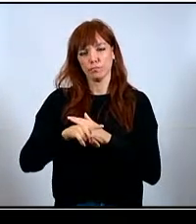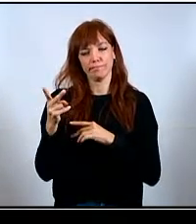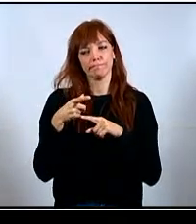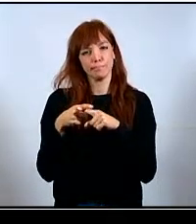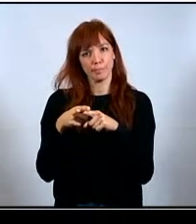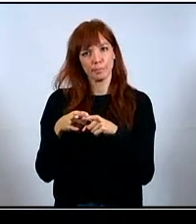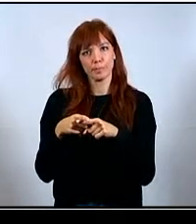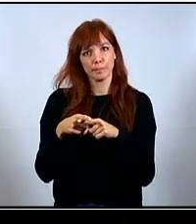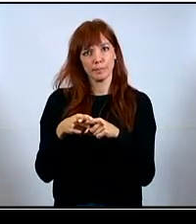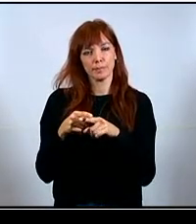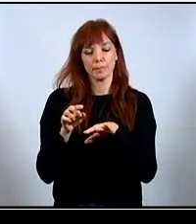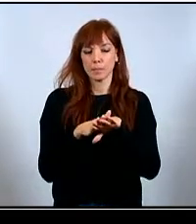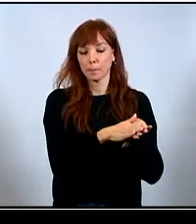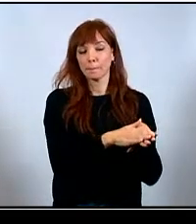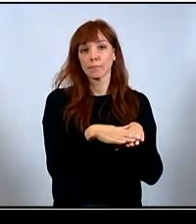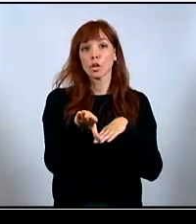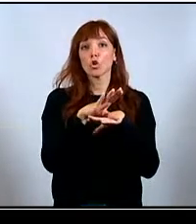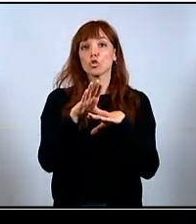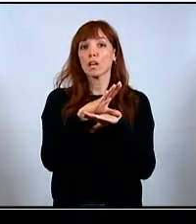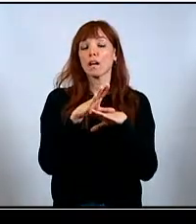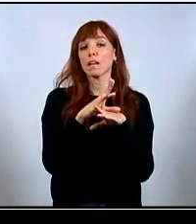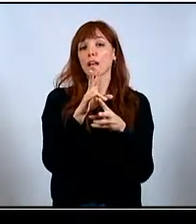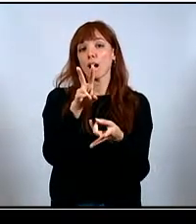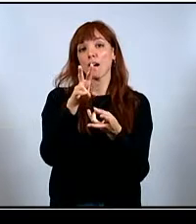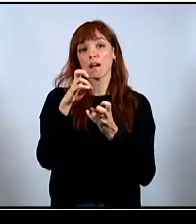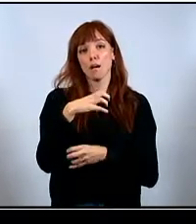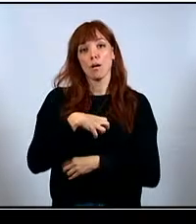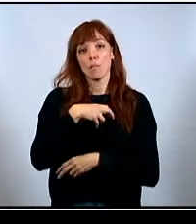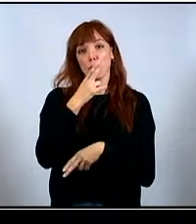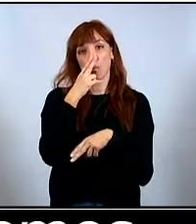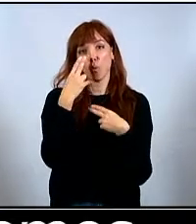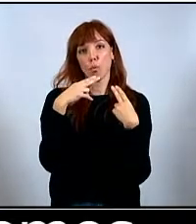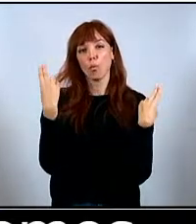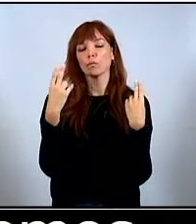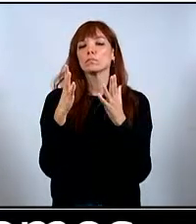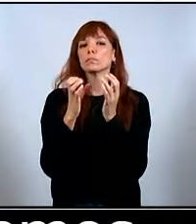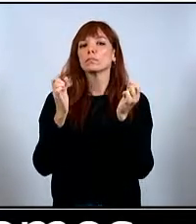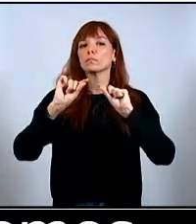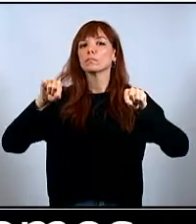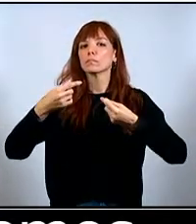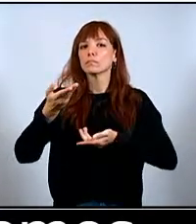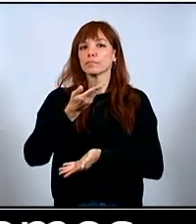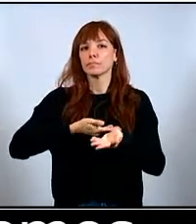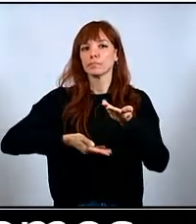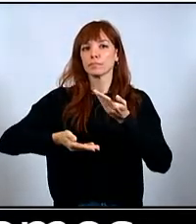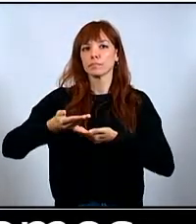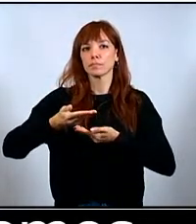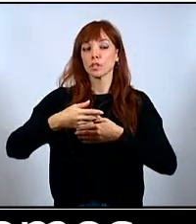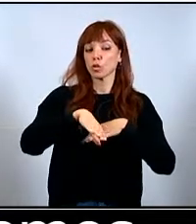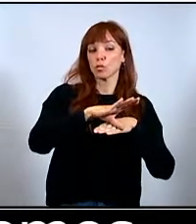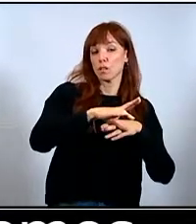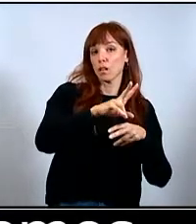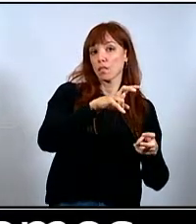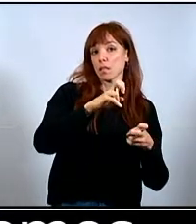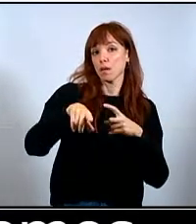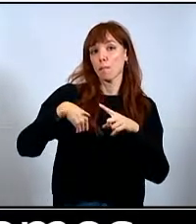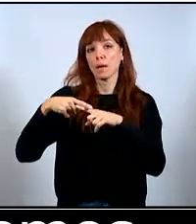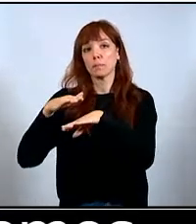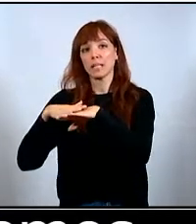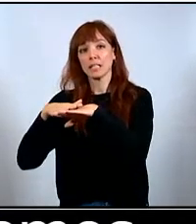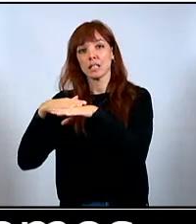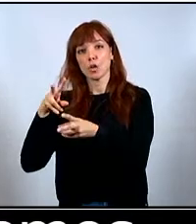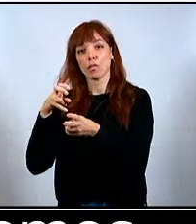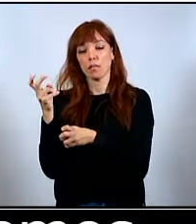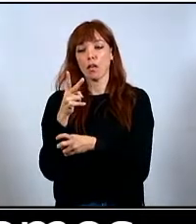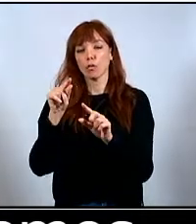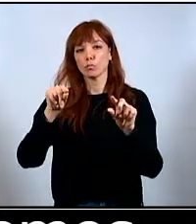de Hacienda y Administración Pública hemos autorizado la firma de un convenio de colaboración entre esta Consejería y el Ministerio de Hacienda para